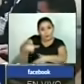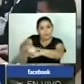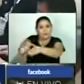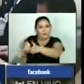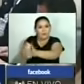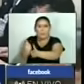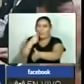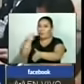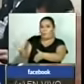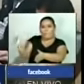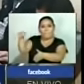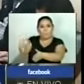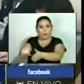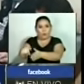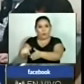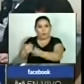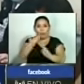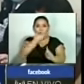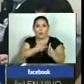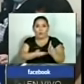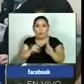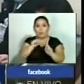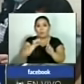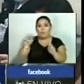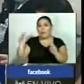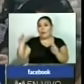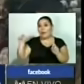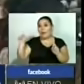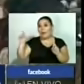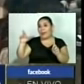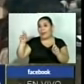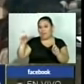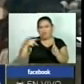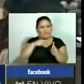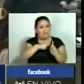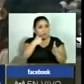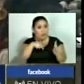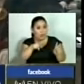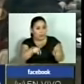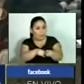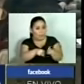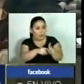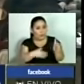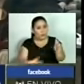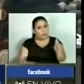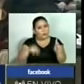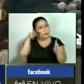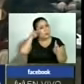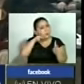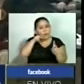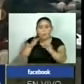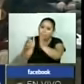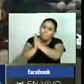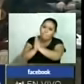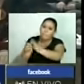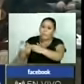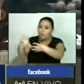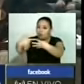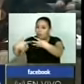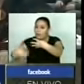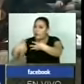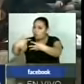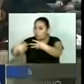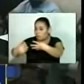el hermano del presidente Karim Bukele, quien ha llegado hasta acá para solicitar que se aprueben las iniciativas del